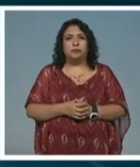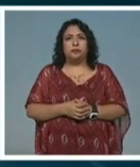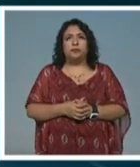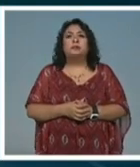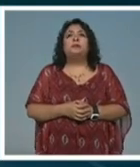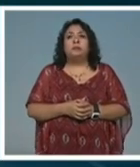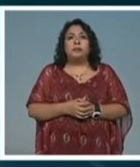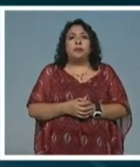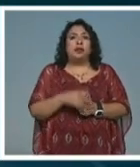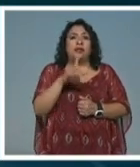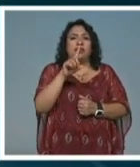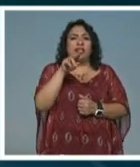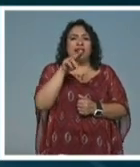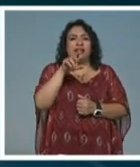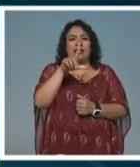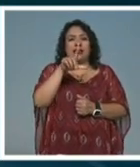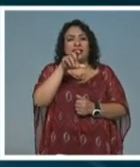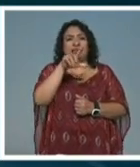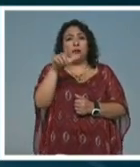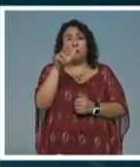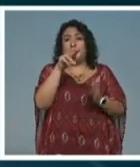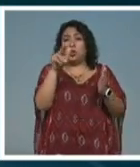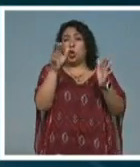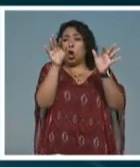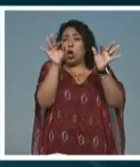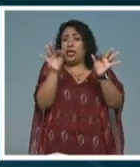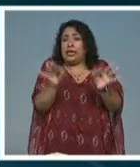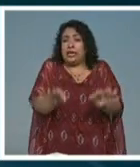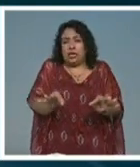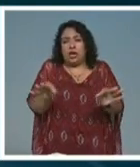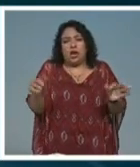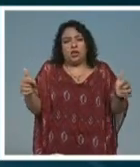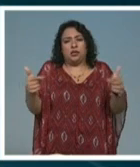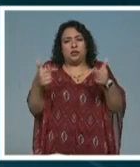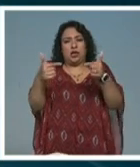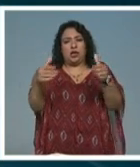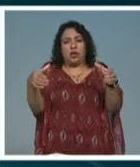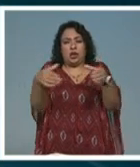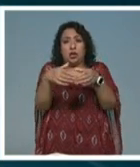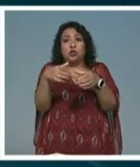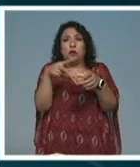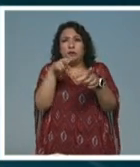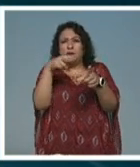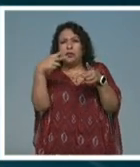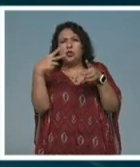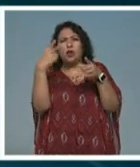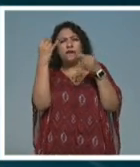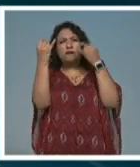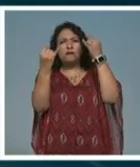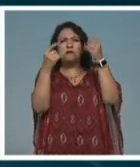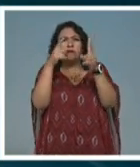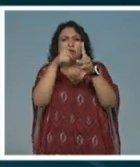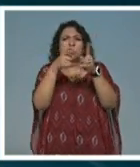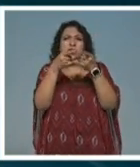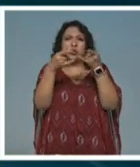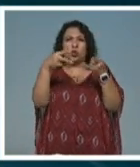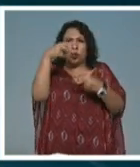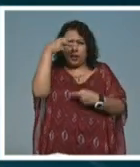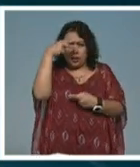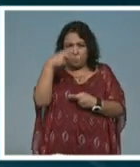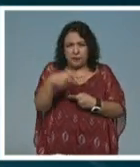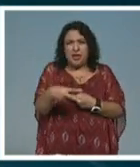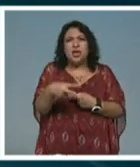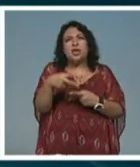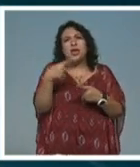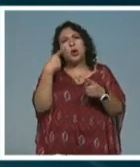2012. Daniel Lezama es uno de los pintores más originales de su generación. Su visión fantástica y crítica de la historia de México y